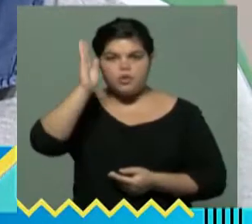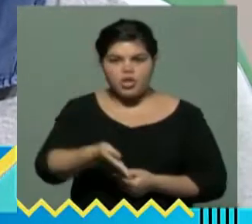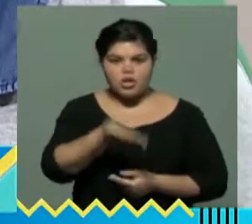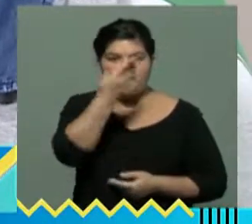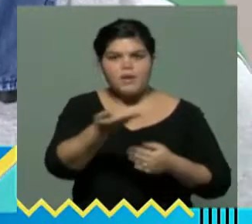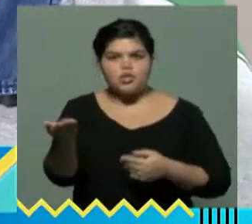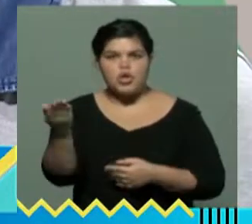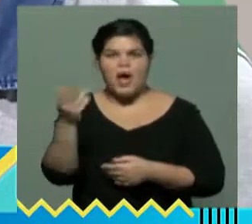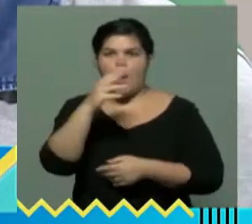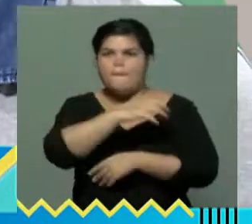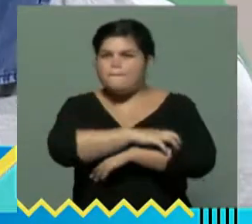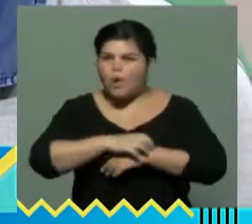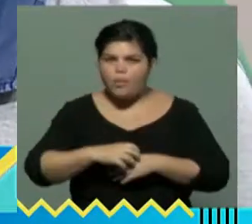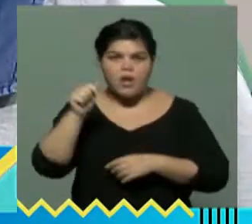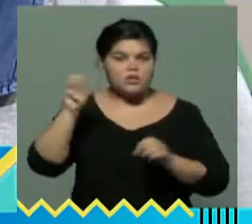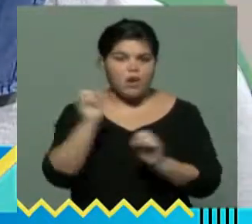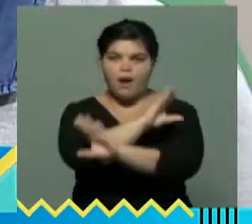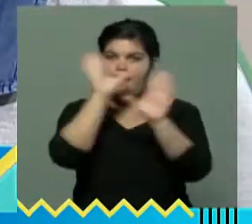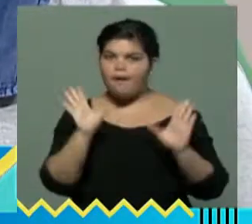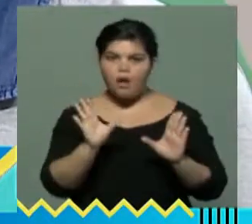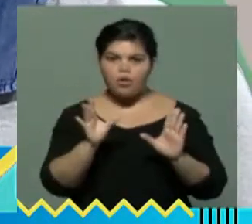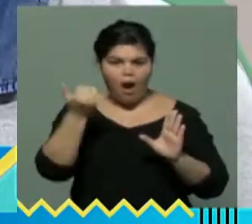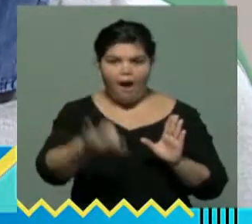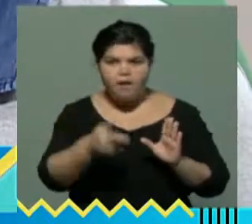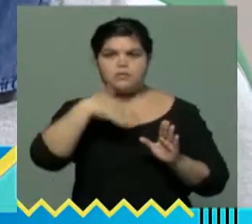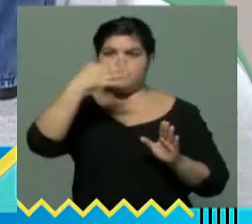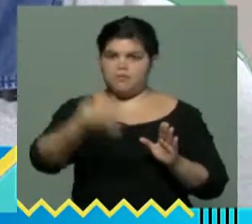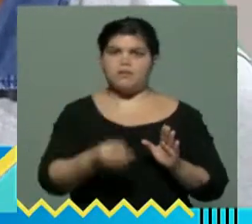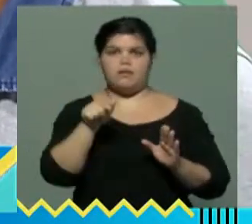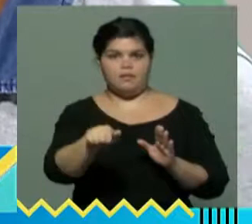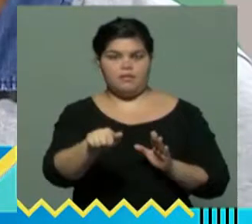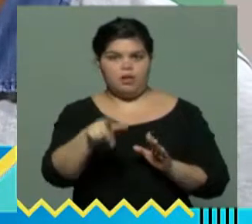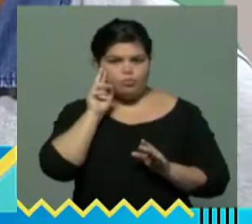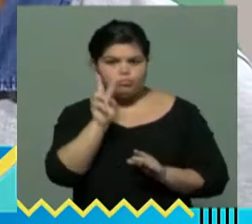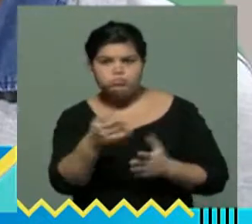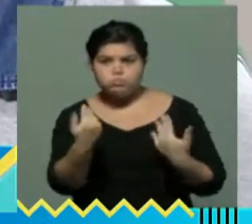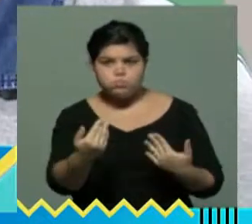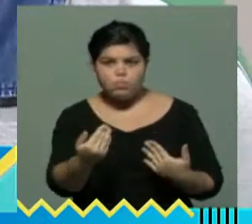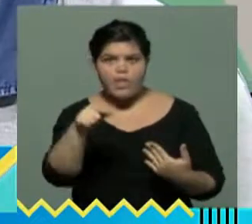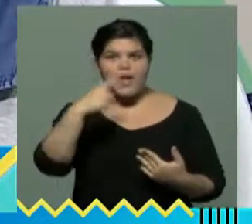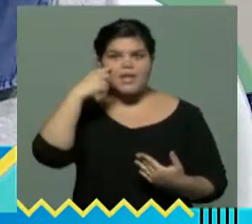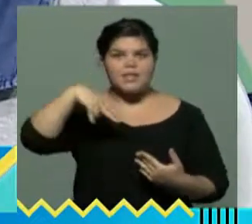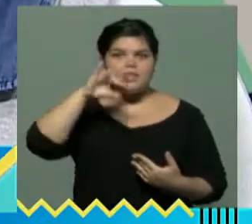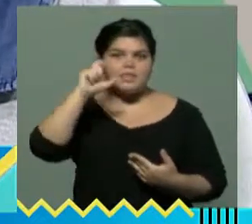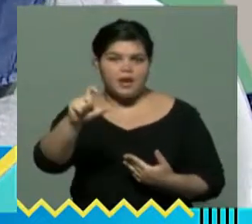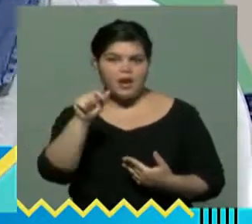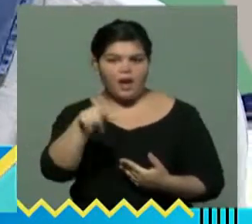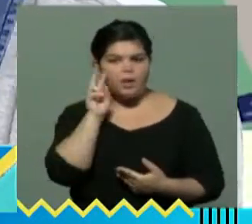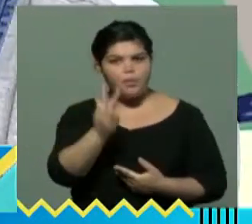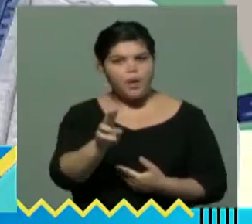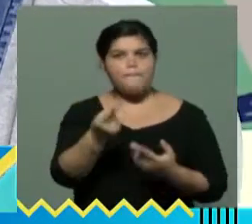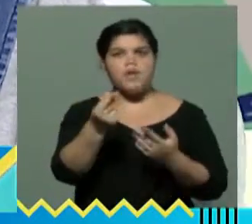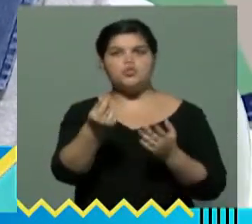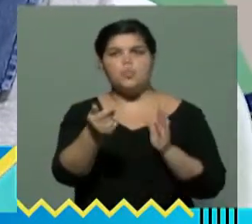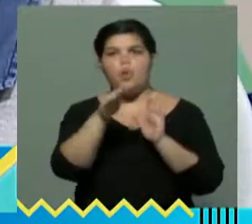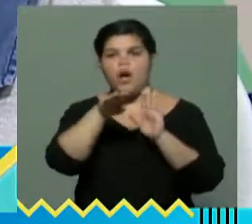en la pobreza. Está en internet y es algo transparente y está. Lo puedes ver y va a ver que el Fijain Index y el presupuesto de educación